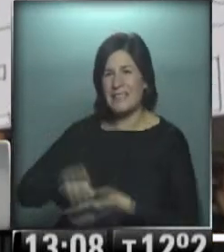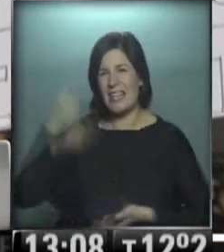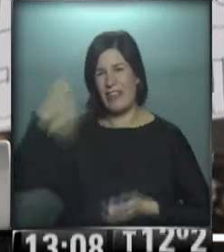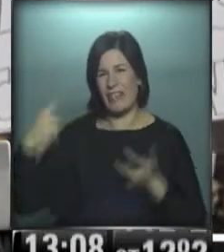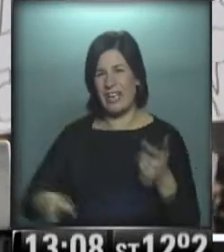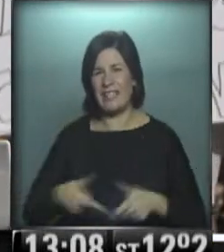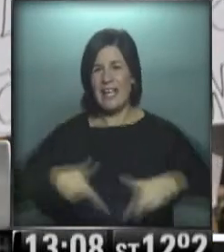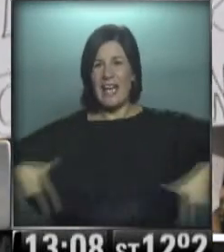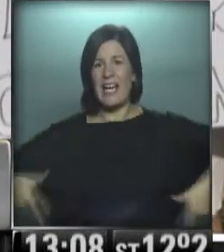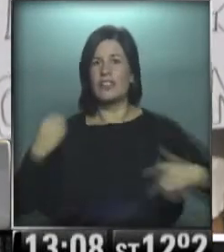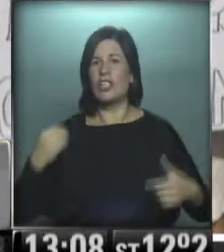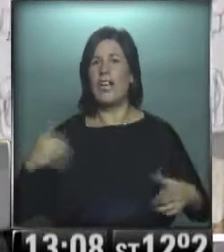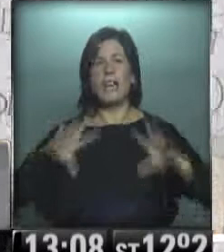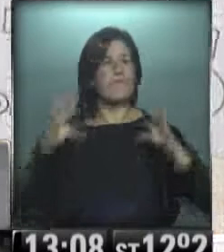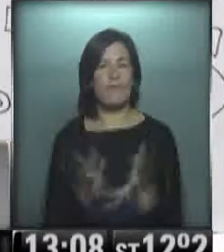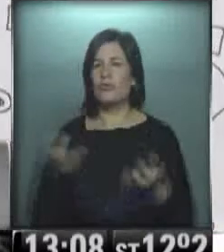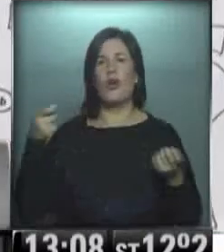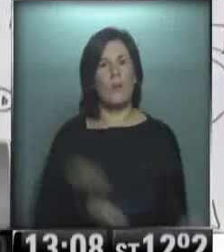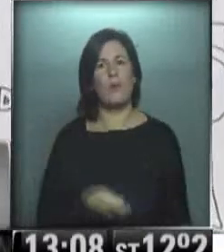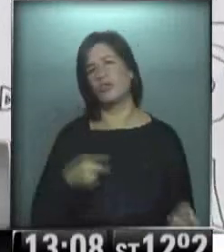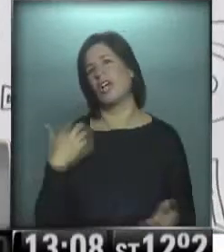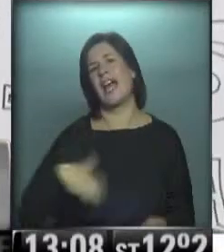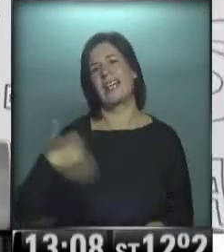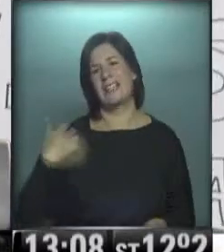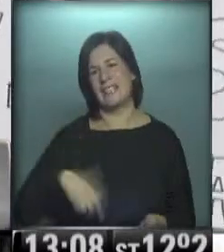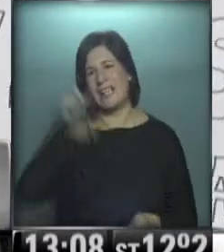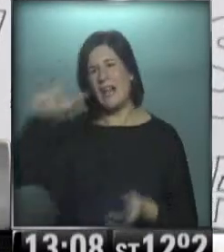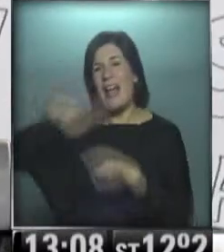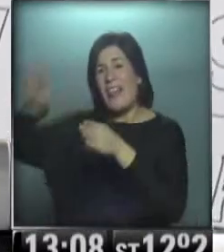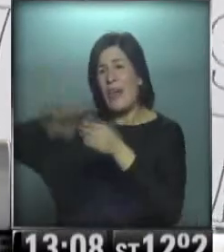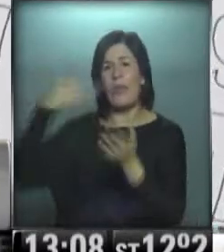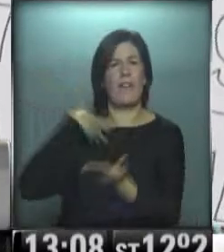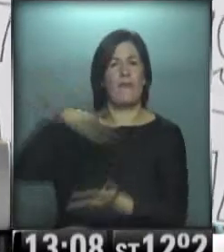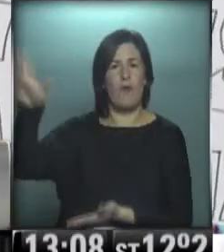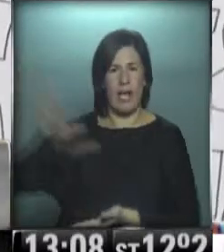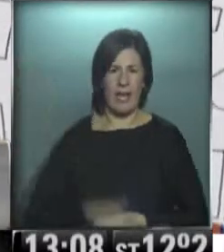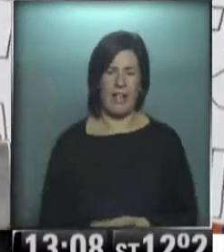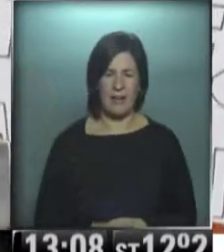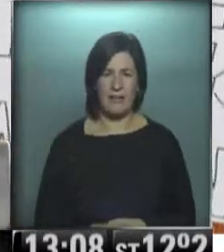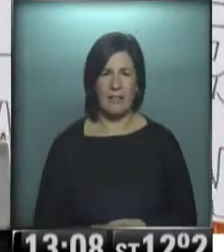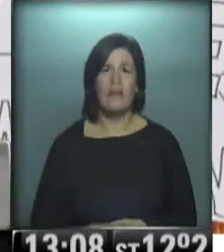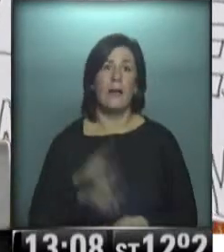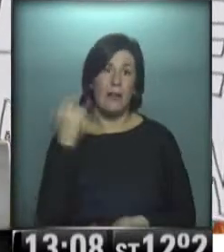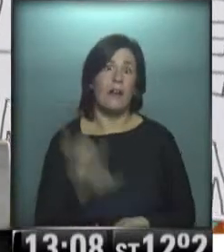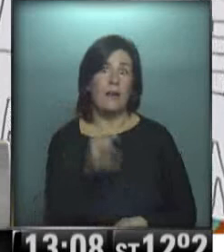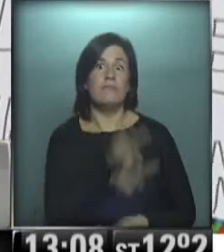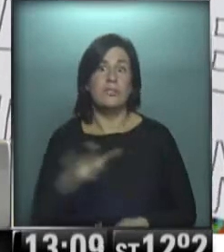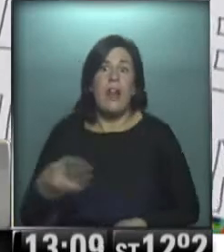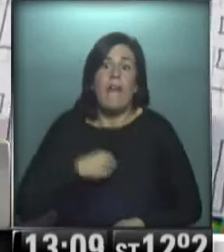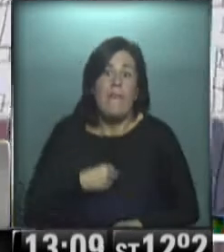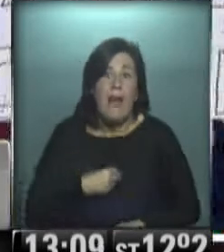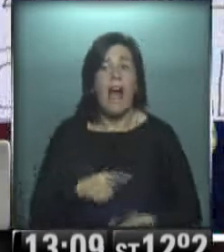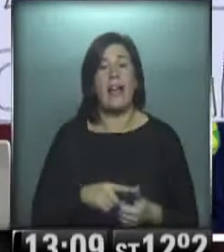carteles: el mundo grita con la Argentina, fuera buitres. Inclusive, sí, muchos de los hinchas que se sumaron a esta